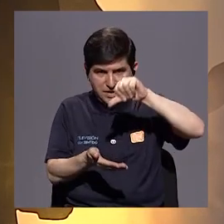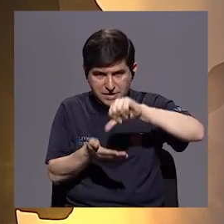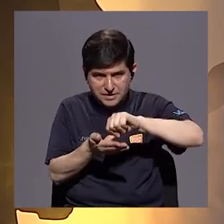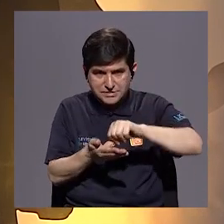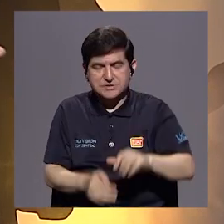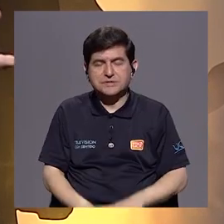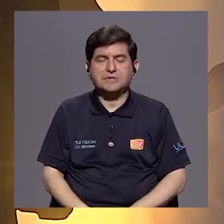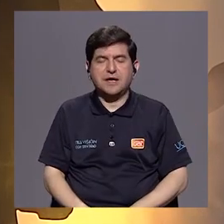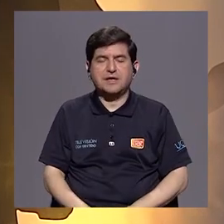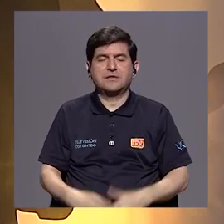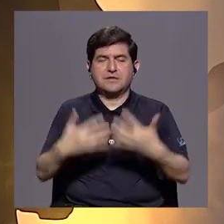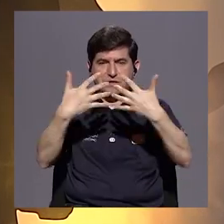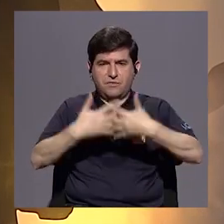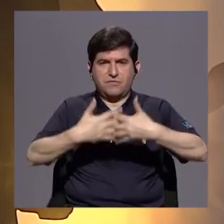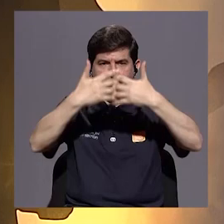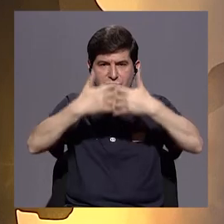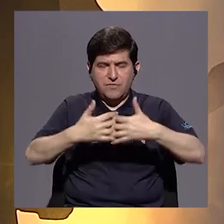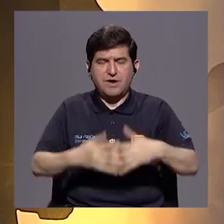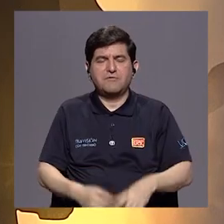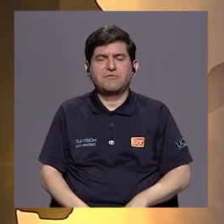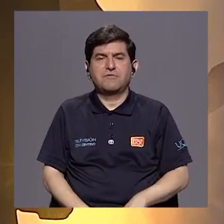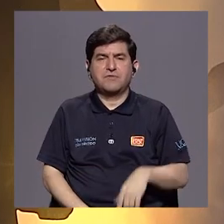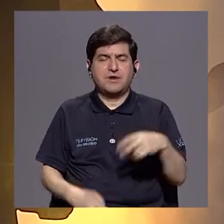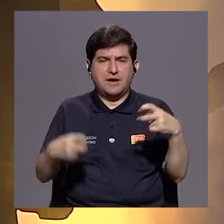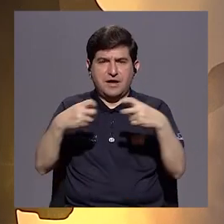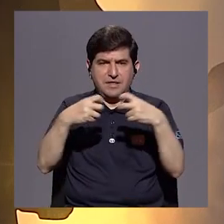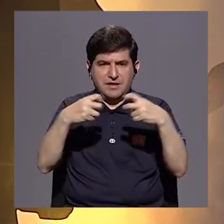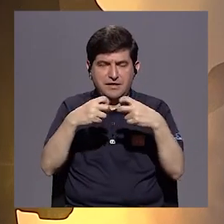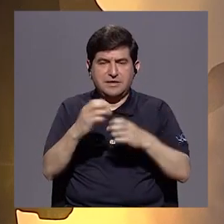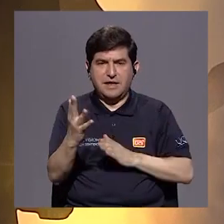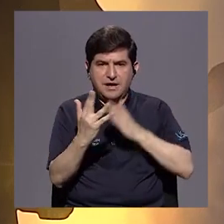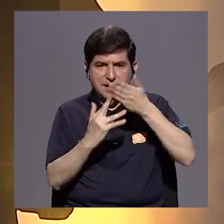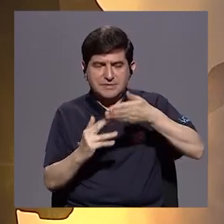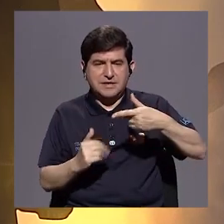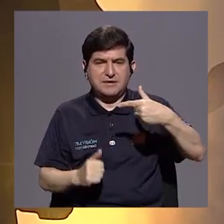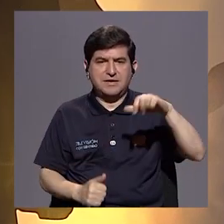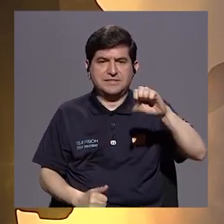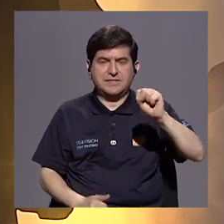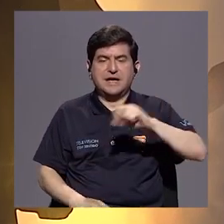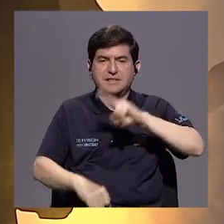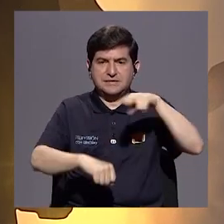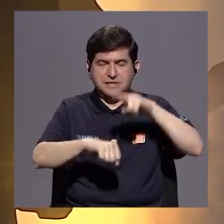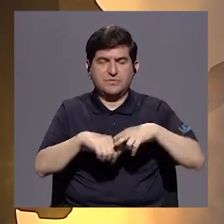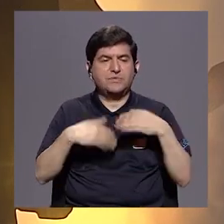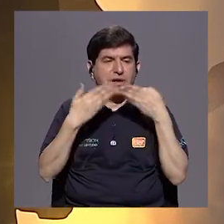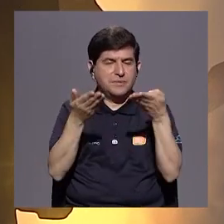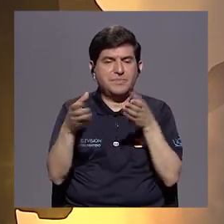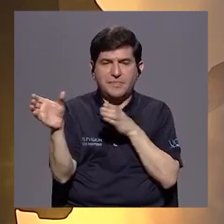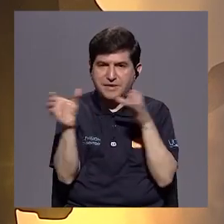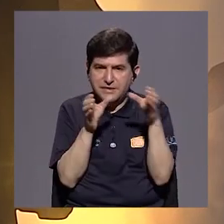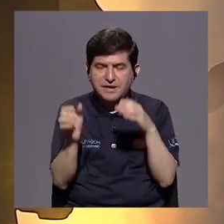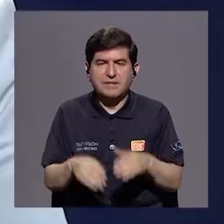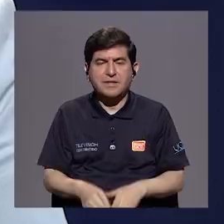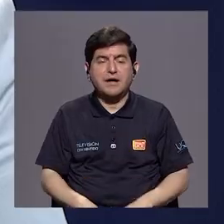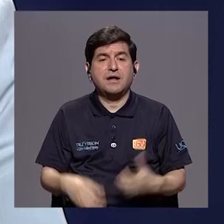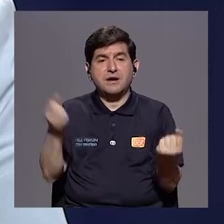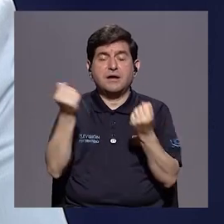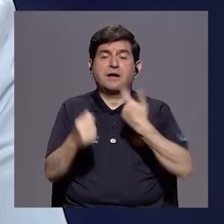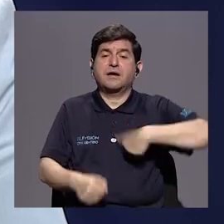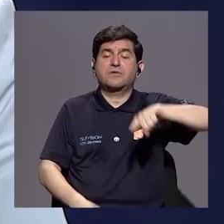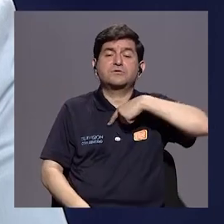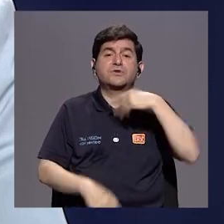que ese gas natural lo puede ver como lo puede tener este licuado y ponerse que darle los comercios ciudades salud a los